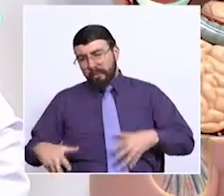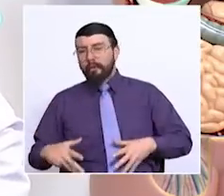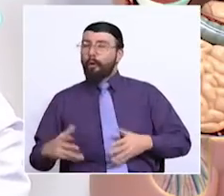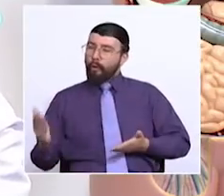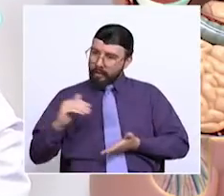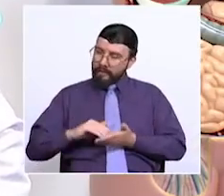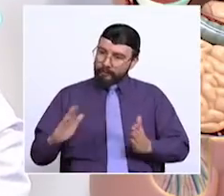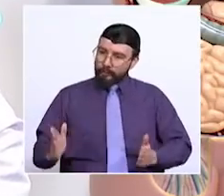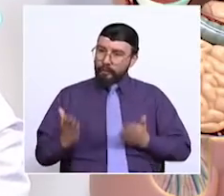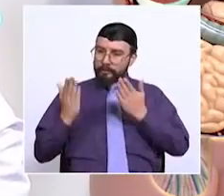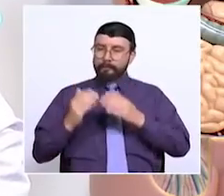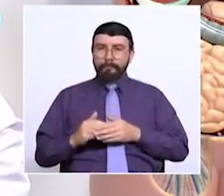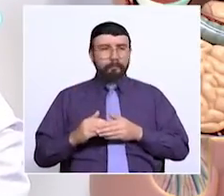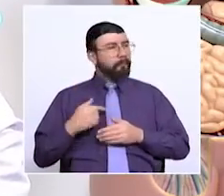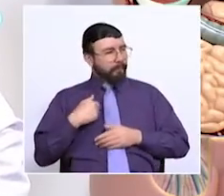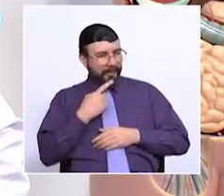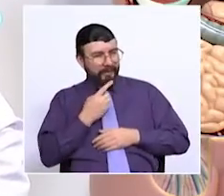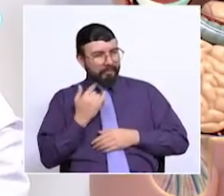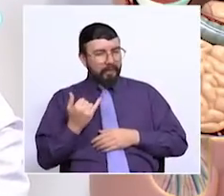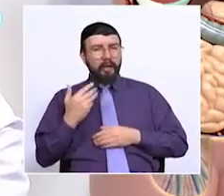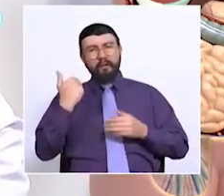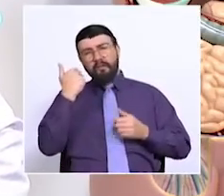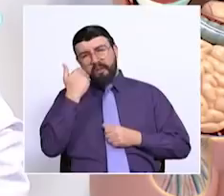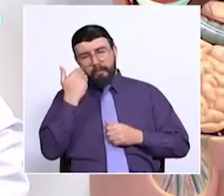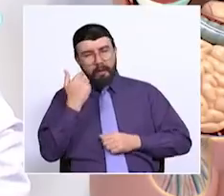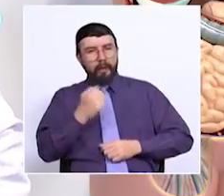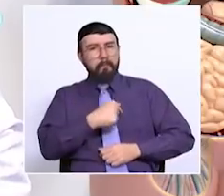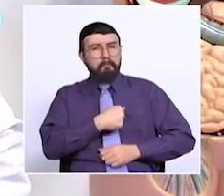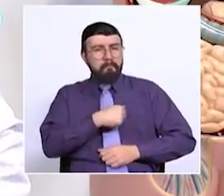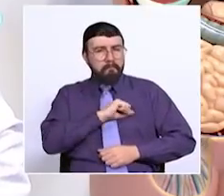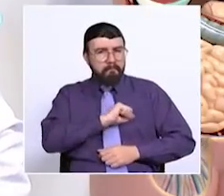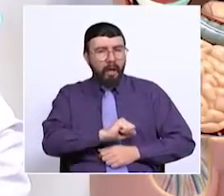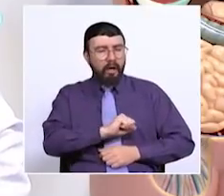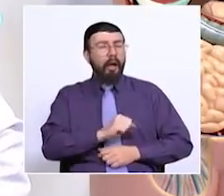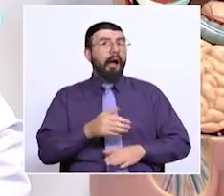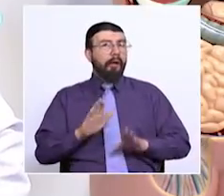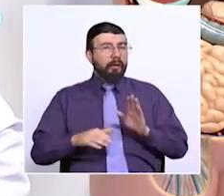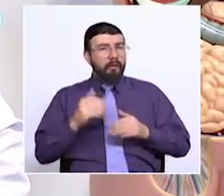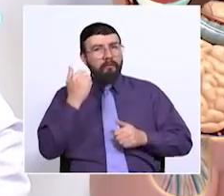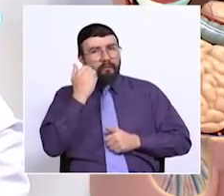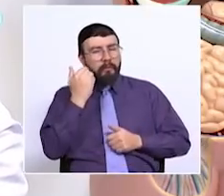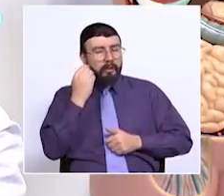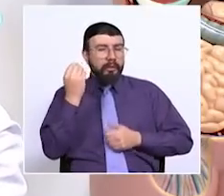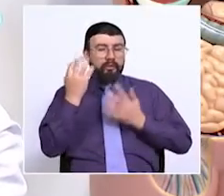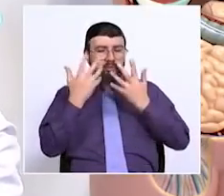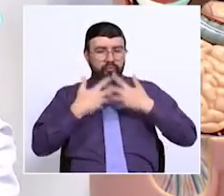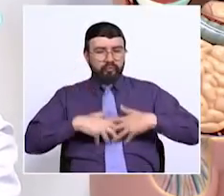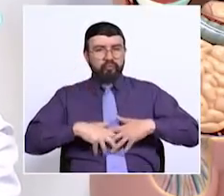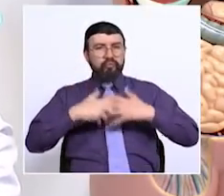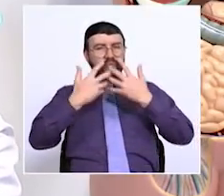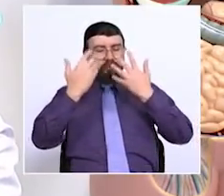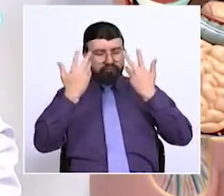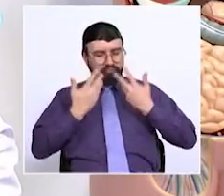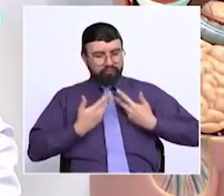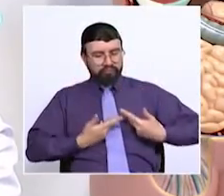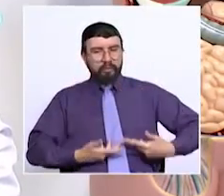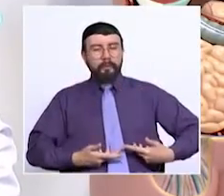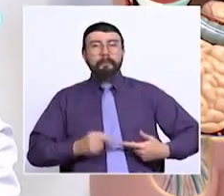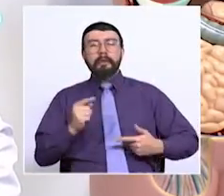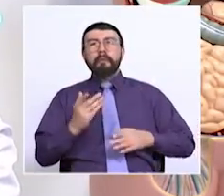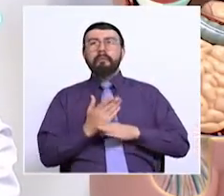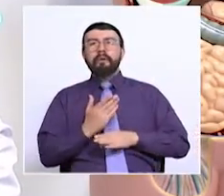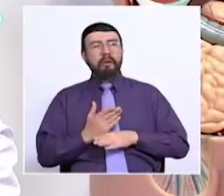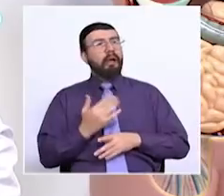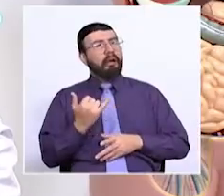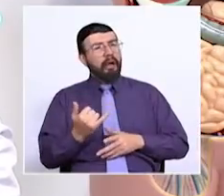enfermedad cardiovascular, vamos a narrar un poco ese proceso degenerativo de las